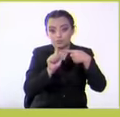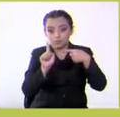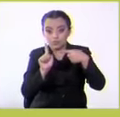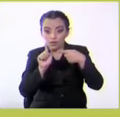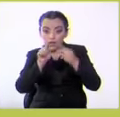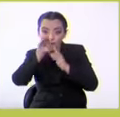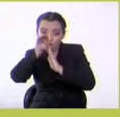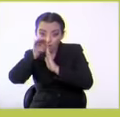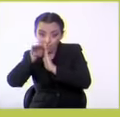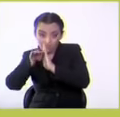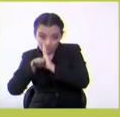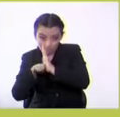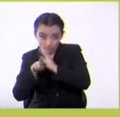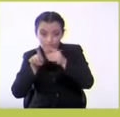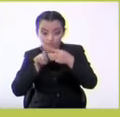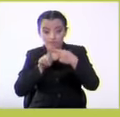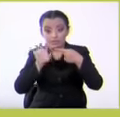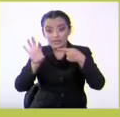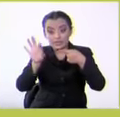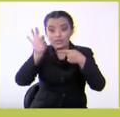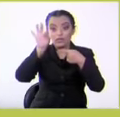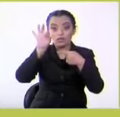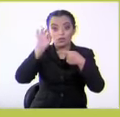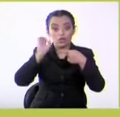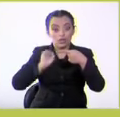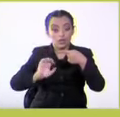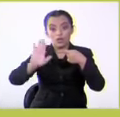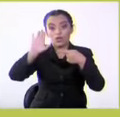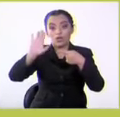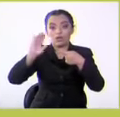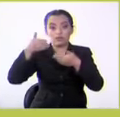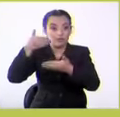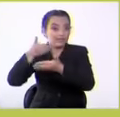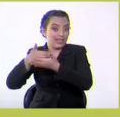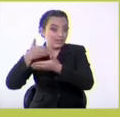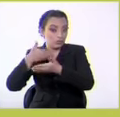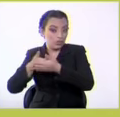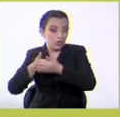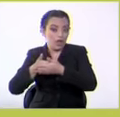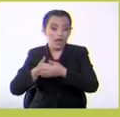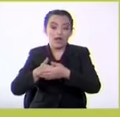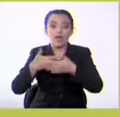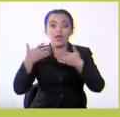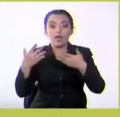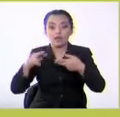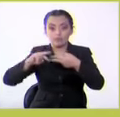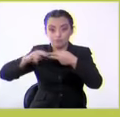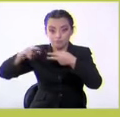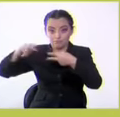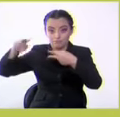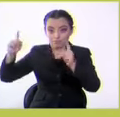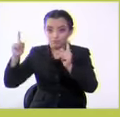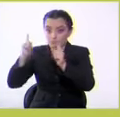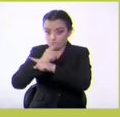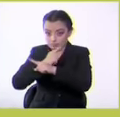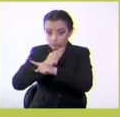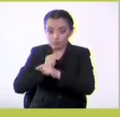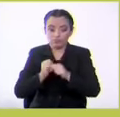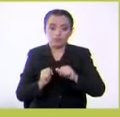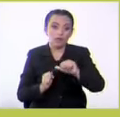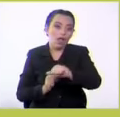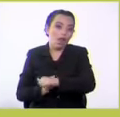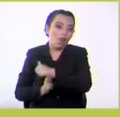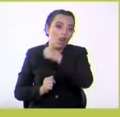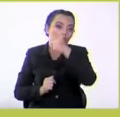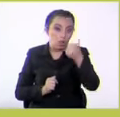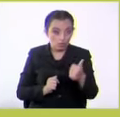serían la selección natural, la selección sexual y también la deriva genética. Por otro lado, aquellos